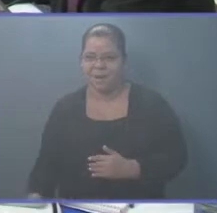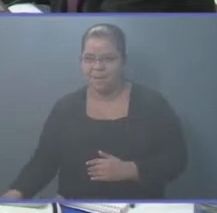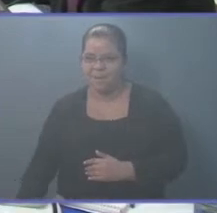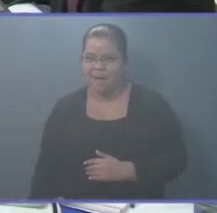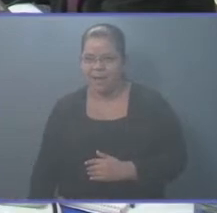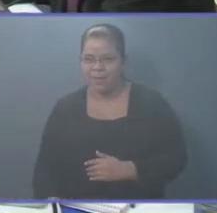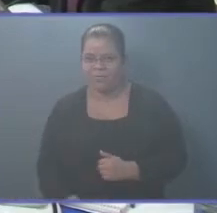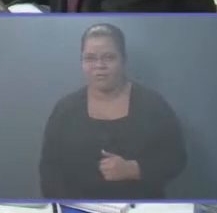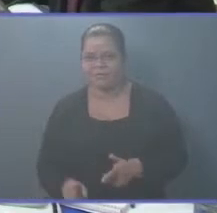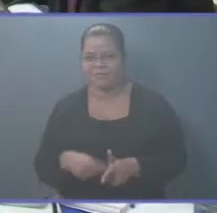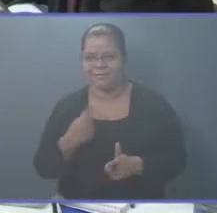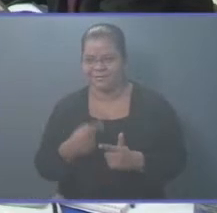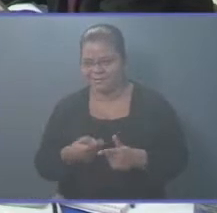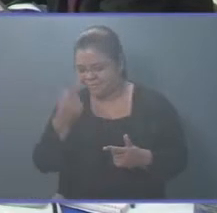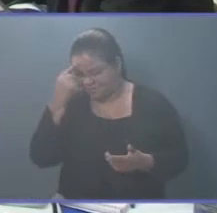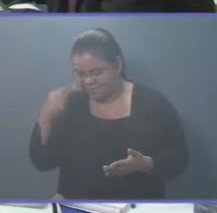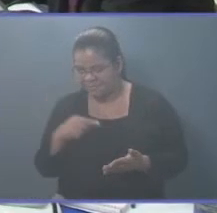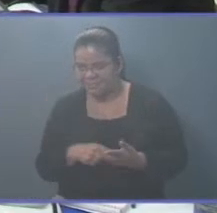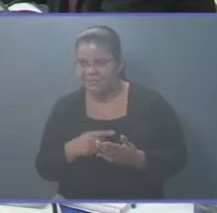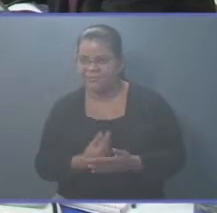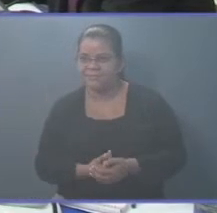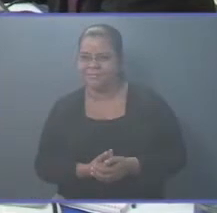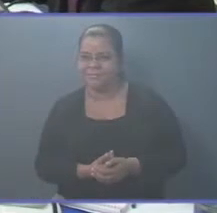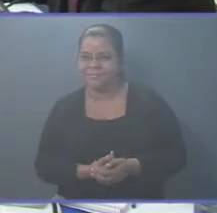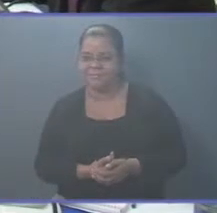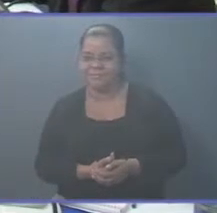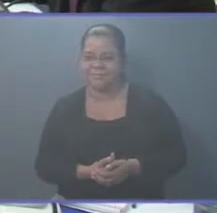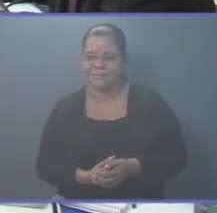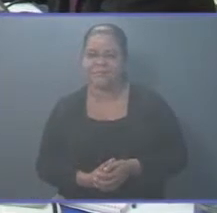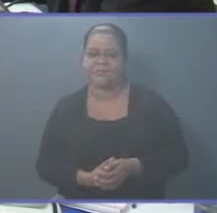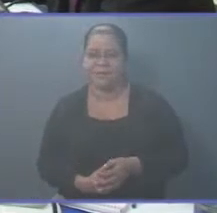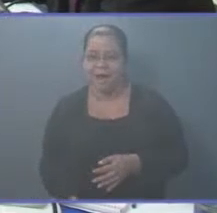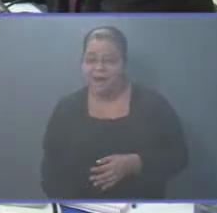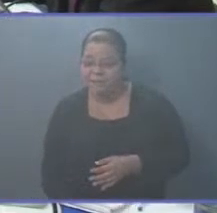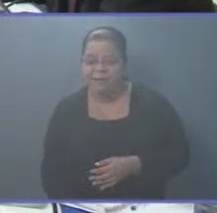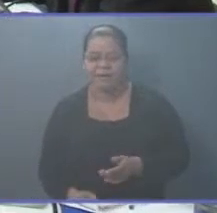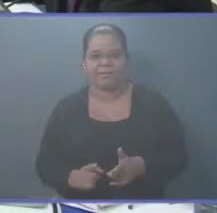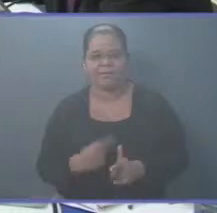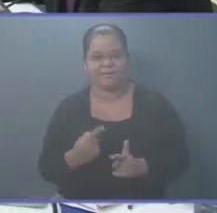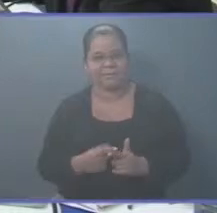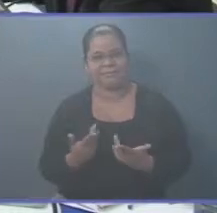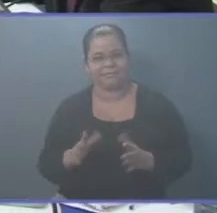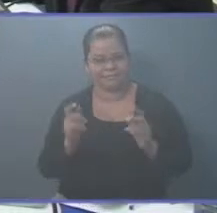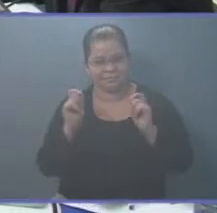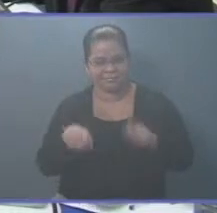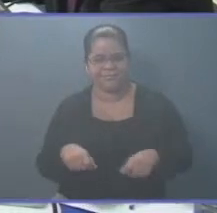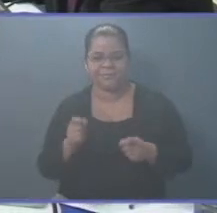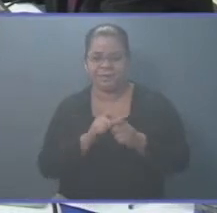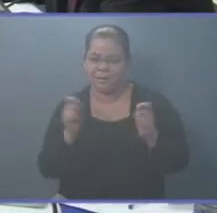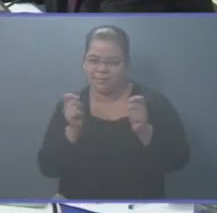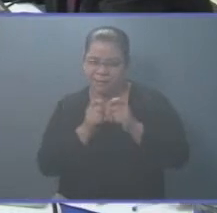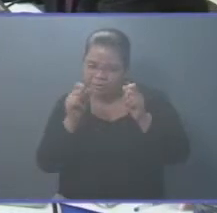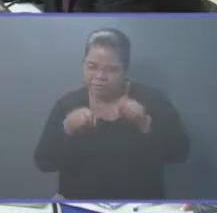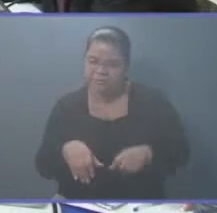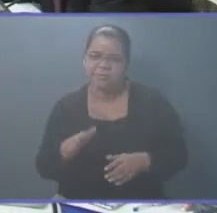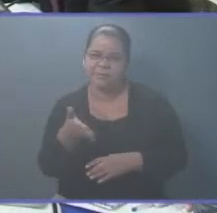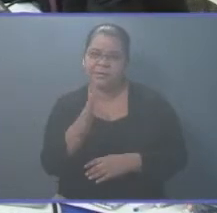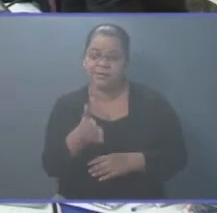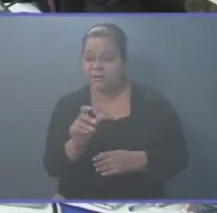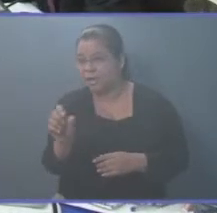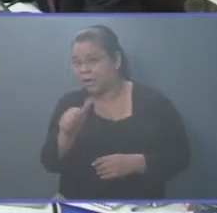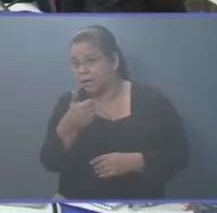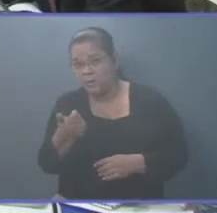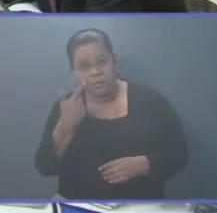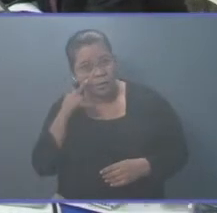viaje, cuando hay otros medios de prueba que perfectamente se pueden utilizar. Hay otros elementos